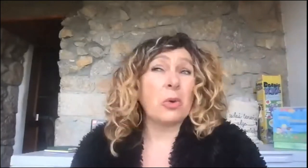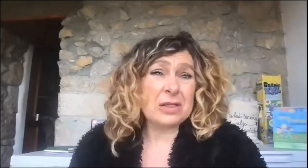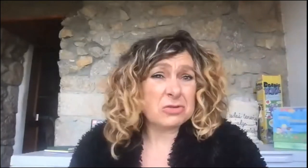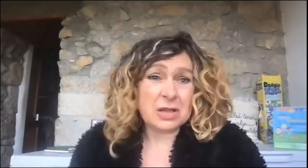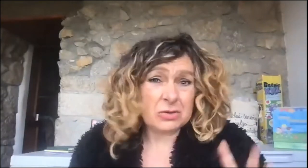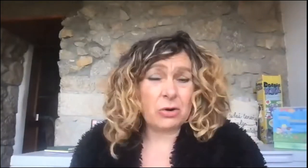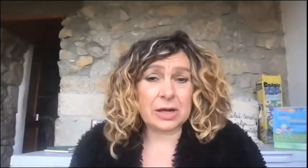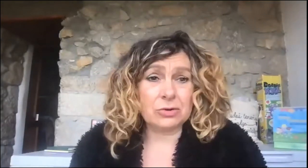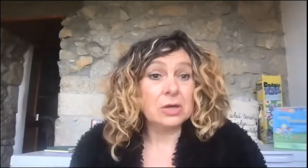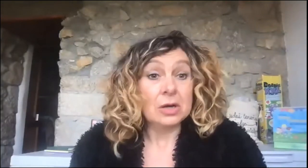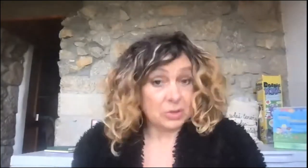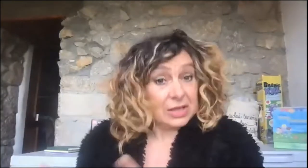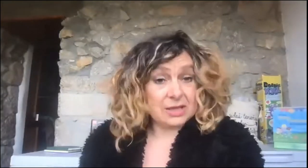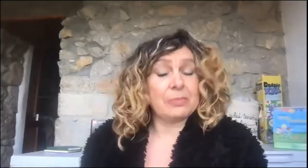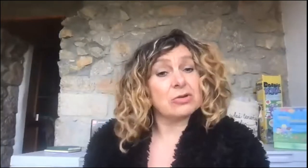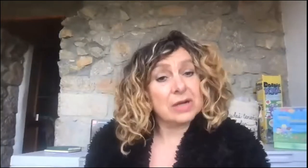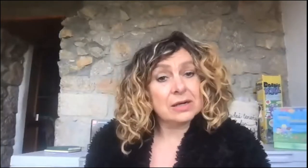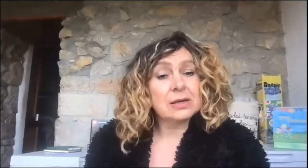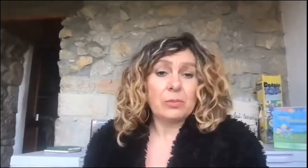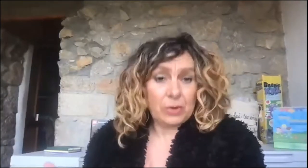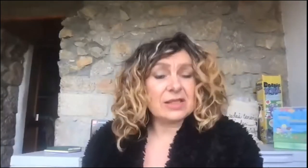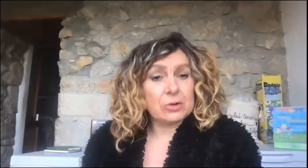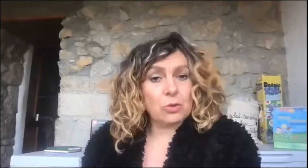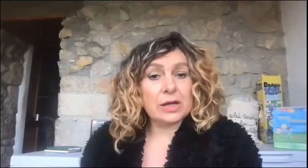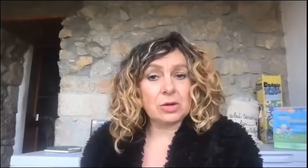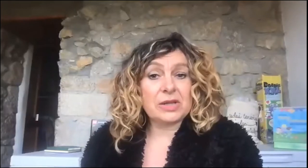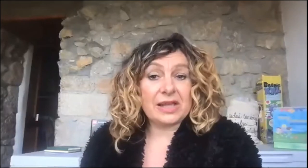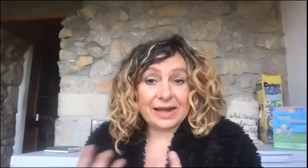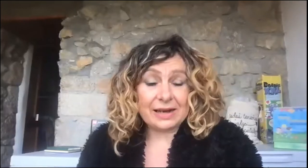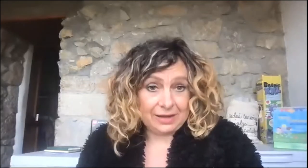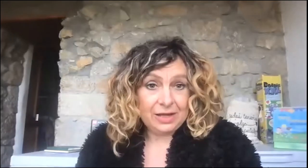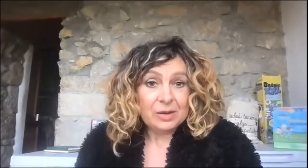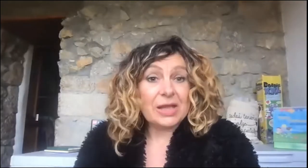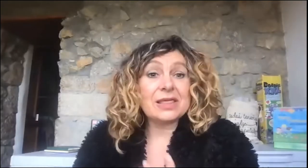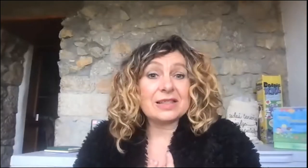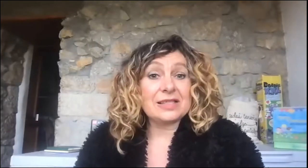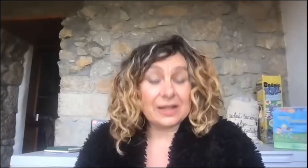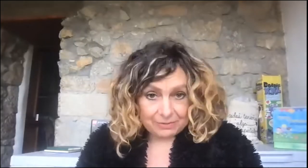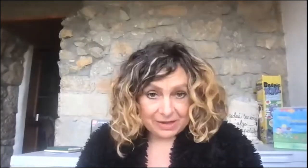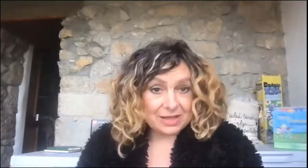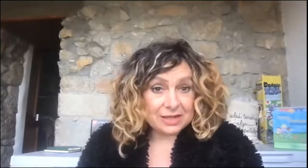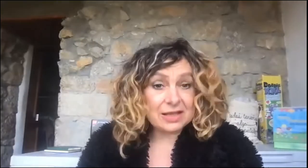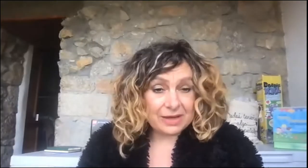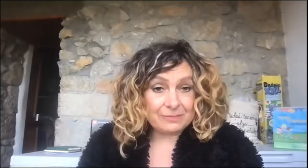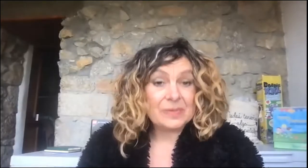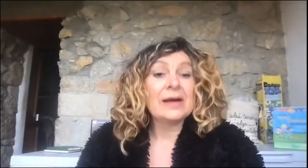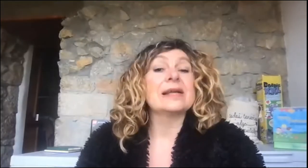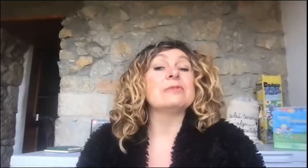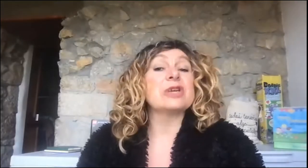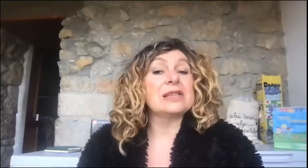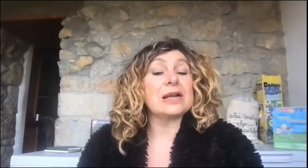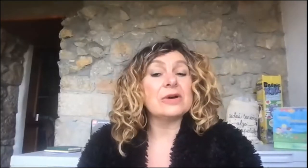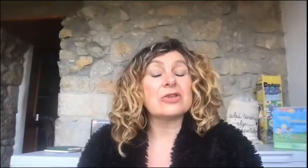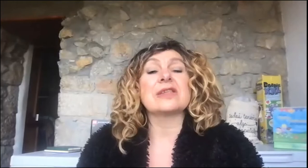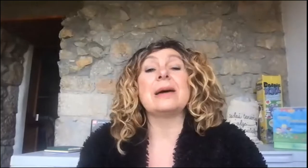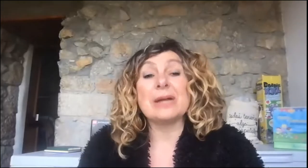está jugando, está haciendo algo raro. Pues sí, esa persona puede estar jugando, puede llenarle, puede hacerle sentirse bien. Tenemos